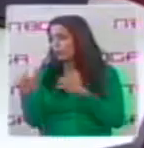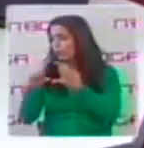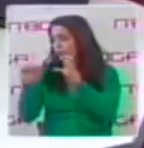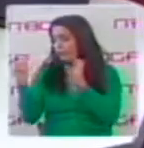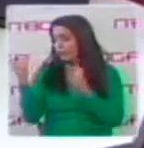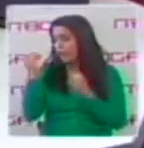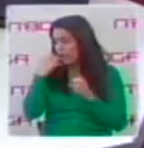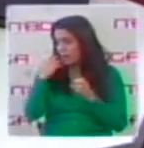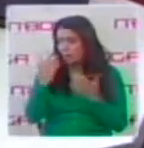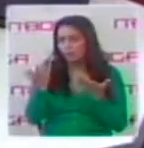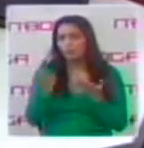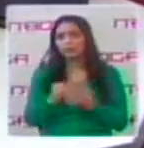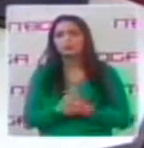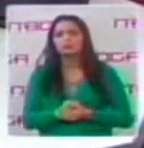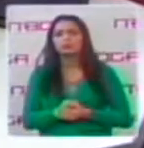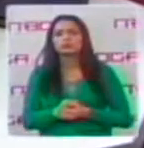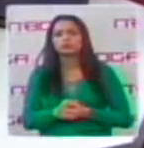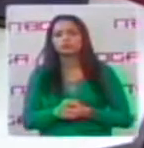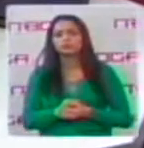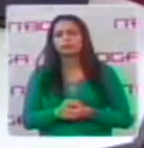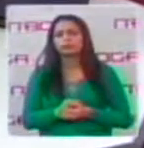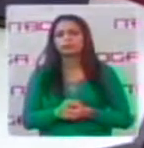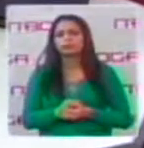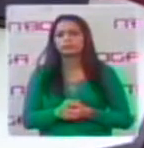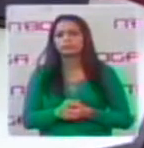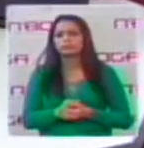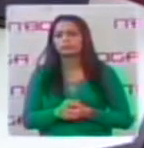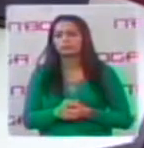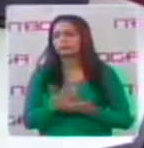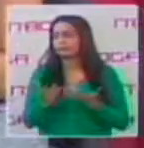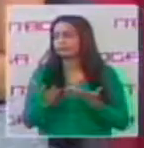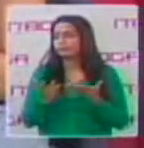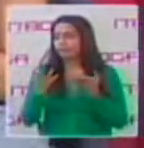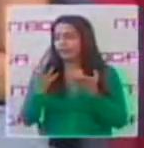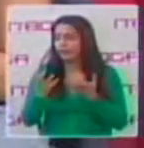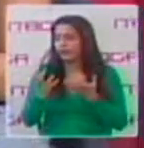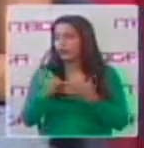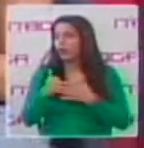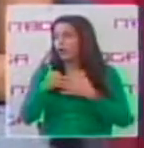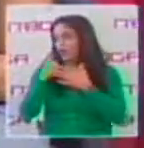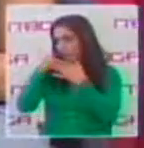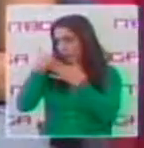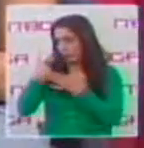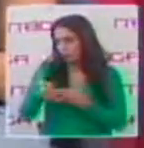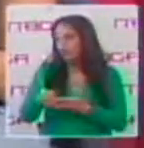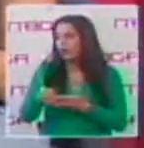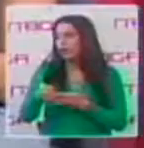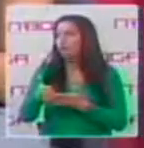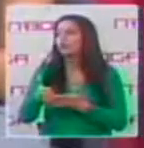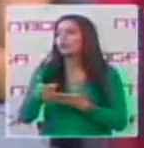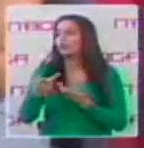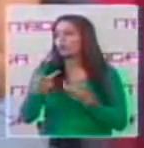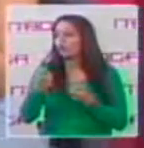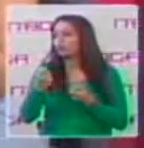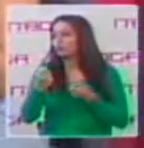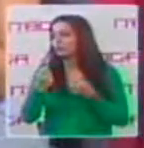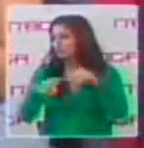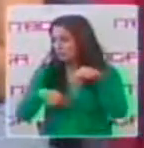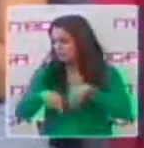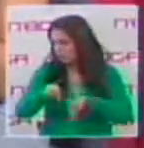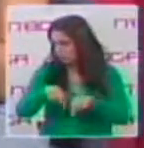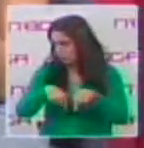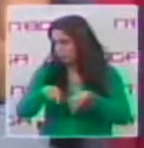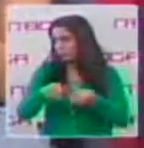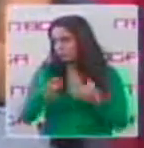Nuestro compromiso es la transportación. El Banco de Alimentos, uno de sus principales problemas era